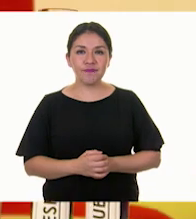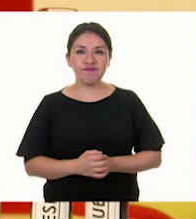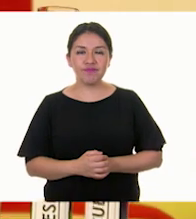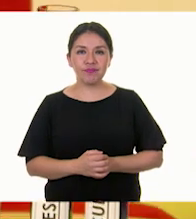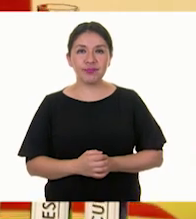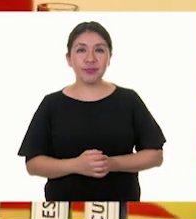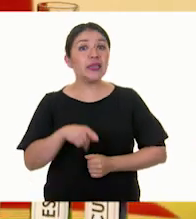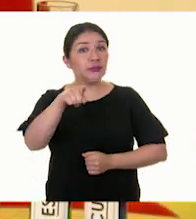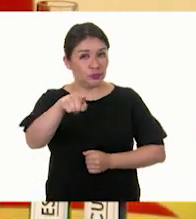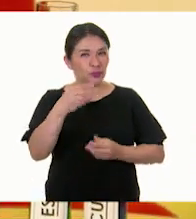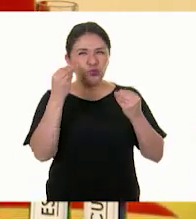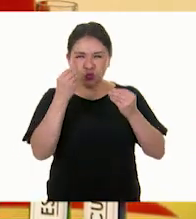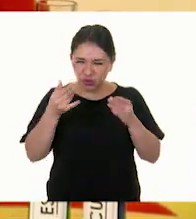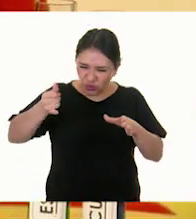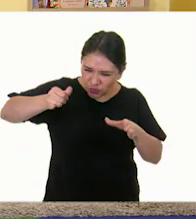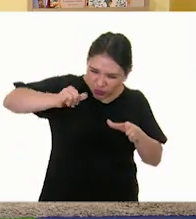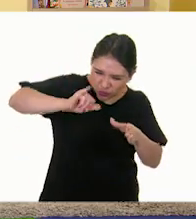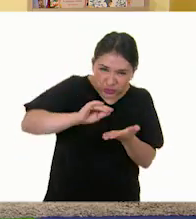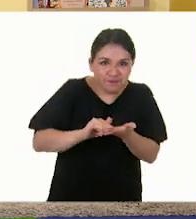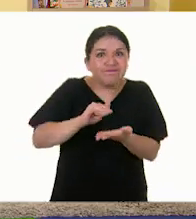¡Que tengamos mucho!